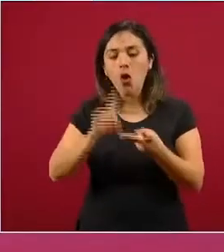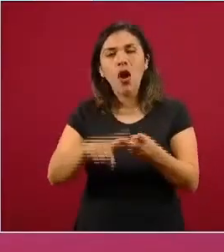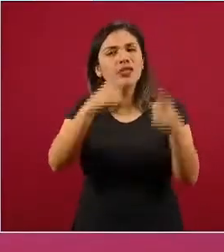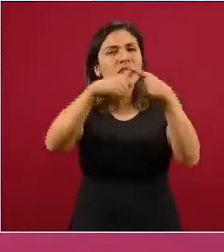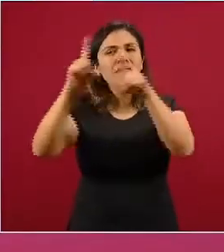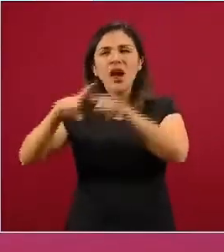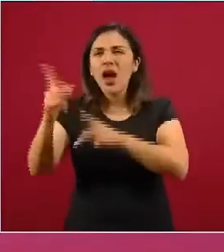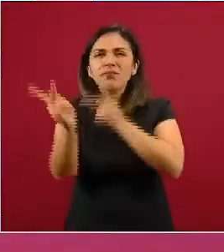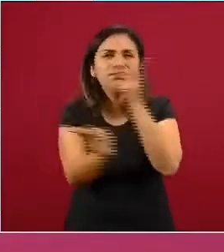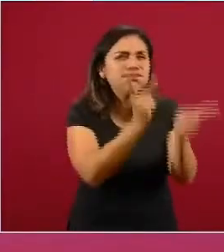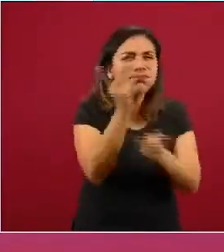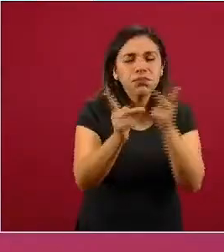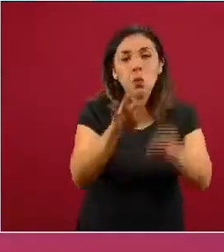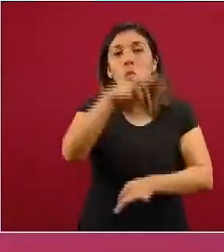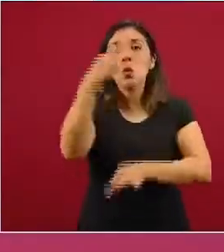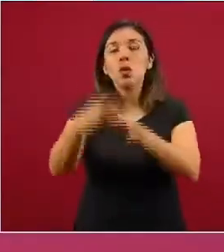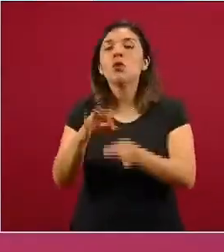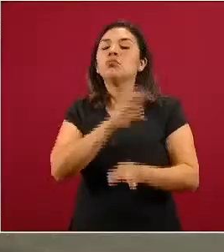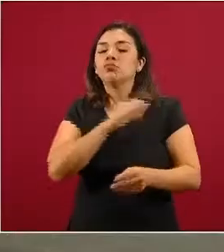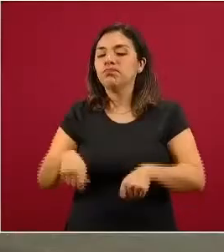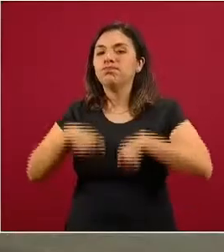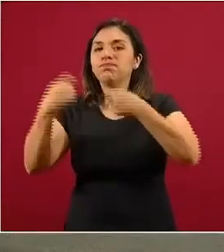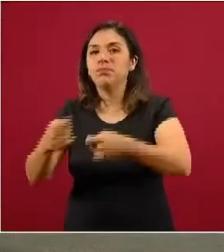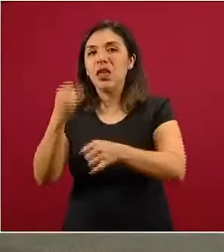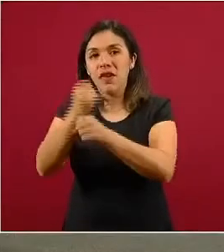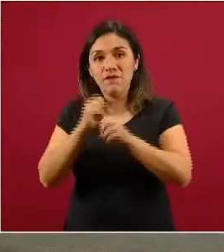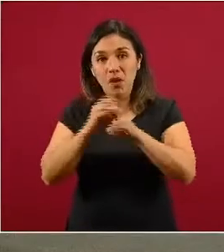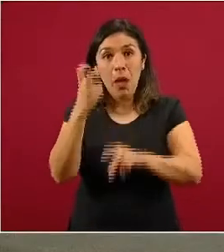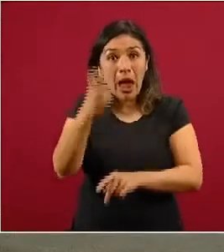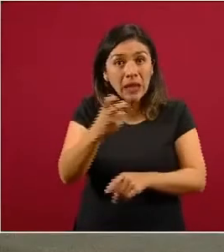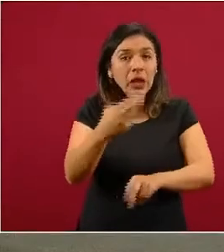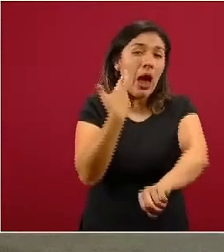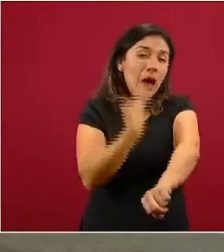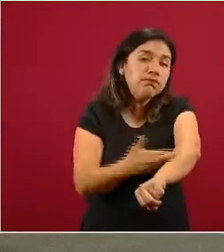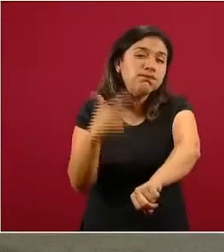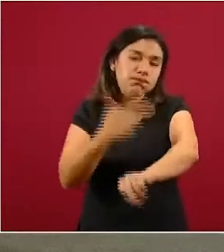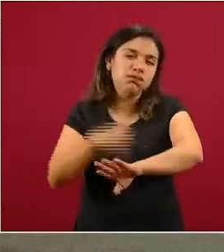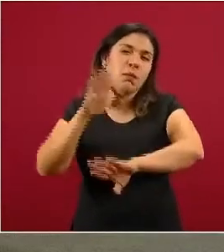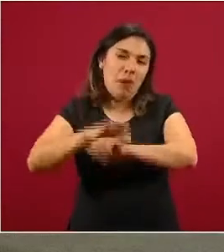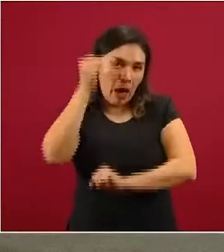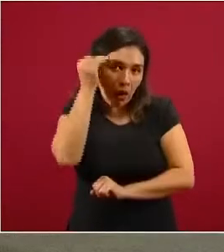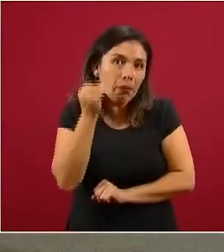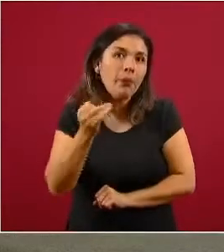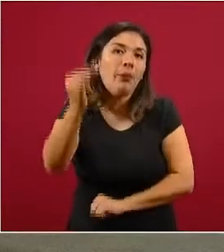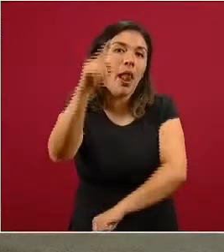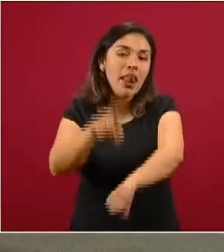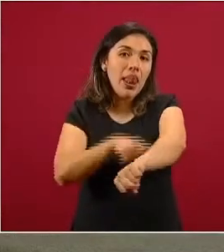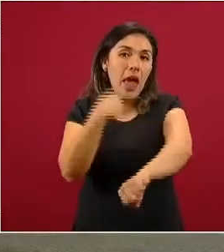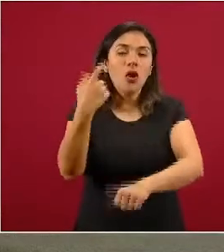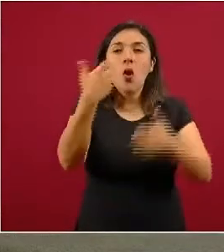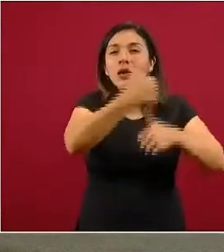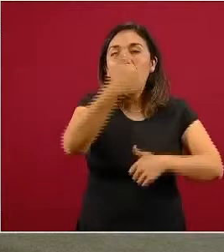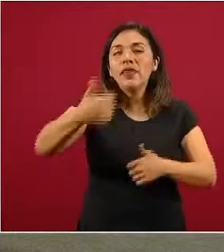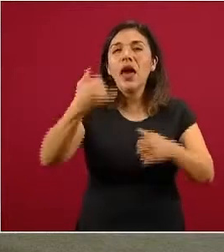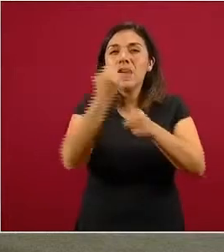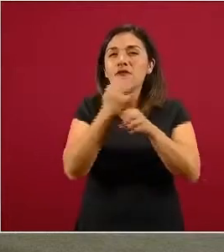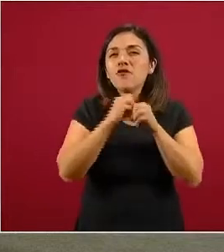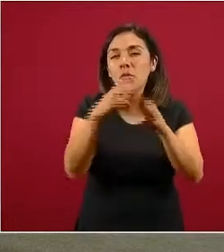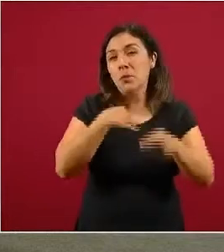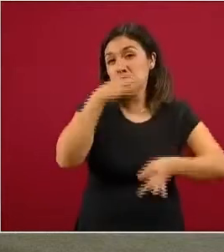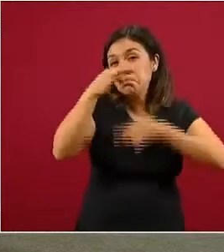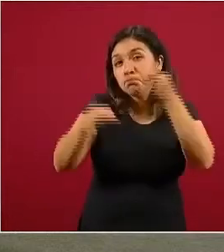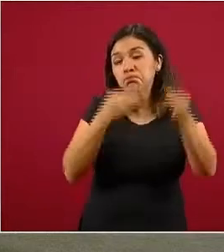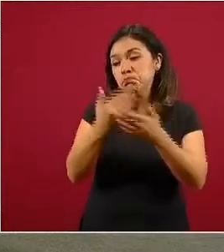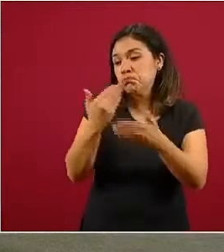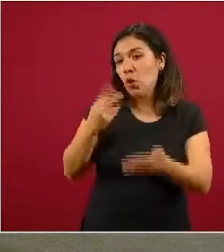al final se registra a través de cada uno de los registros civiles en cada una de las entidades federativas, y RENAPO